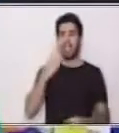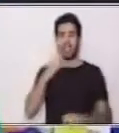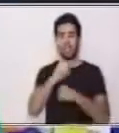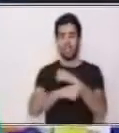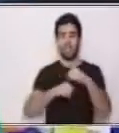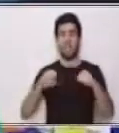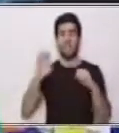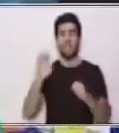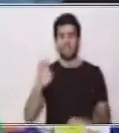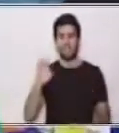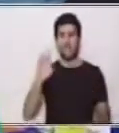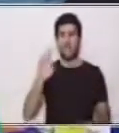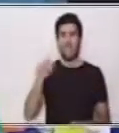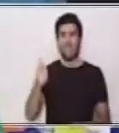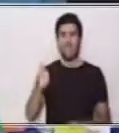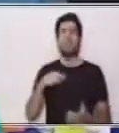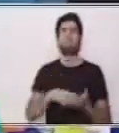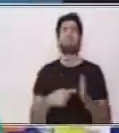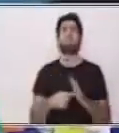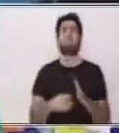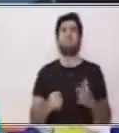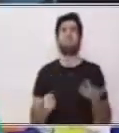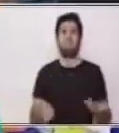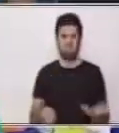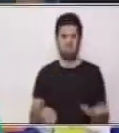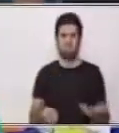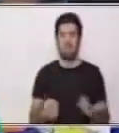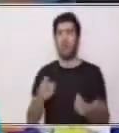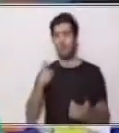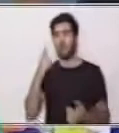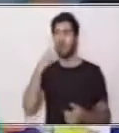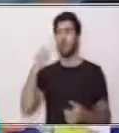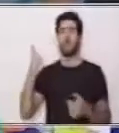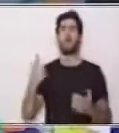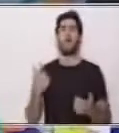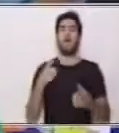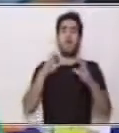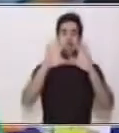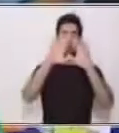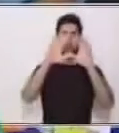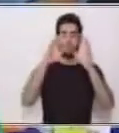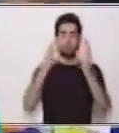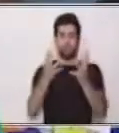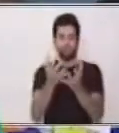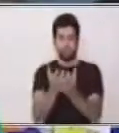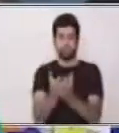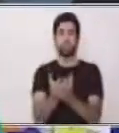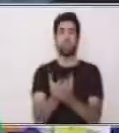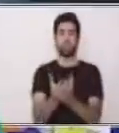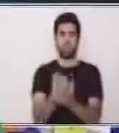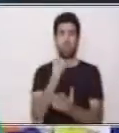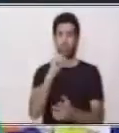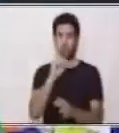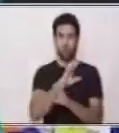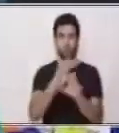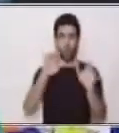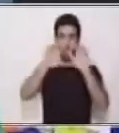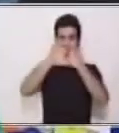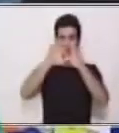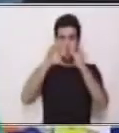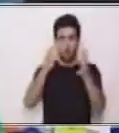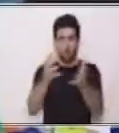a qué se parece? ¿A qué se parece? Que esta está limitada por una superficie nada más,